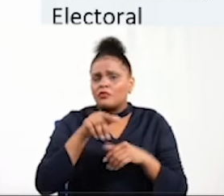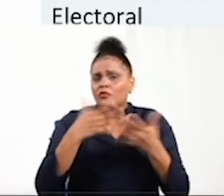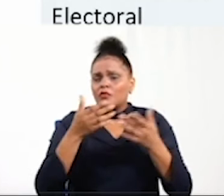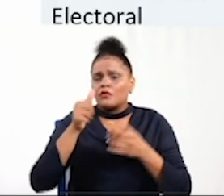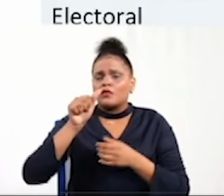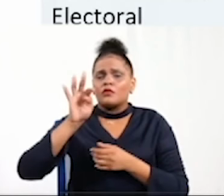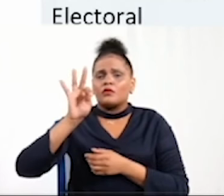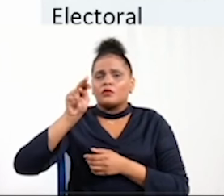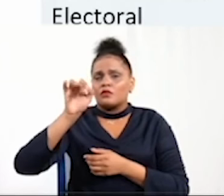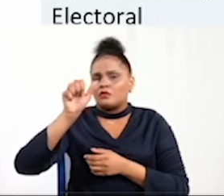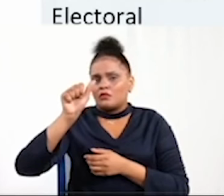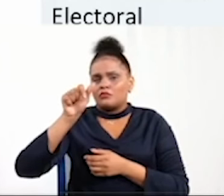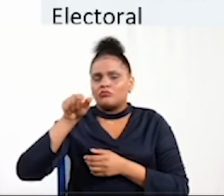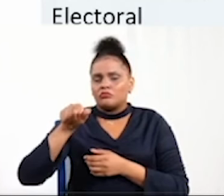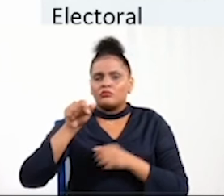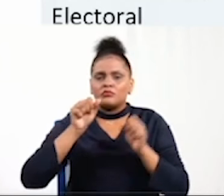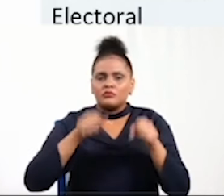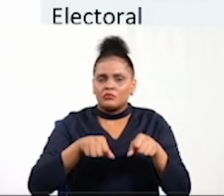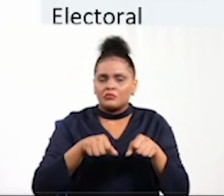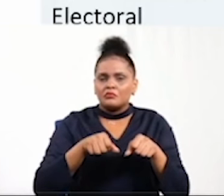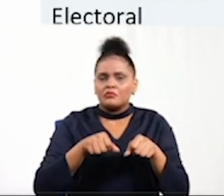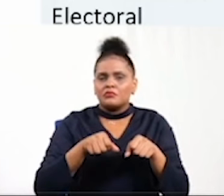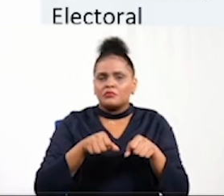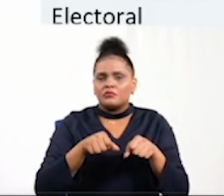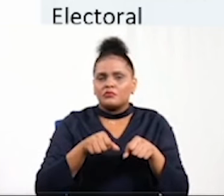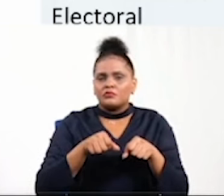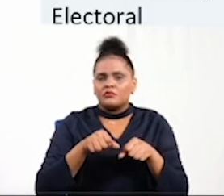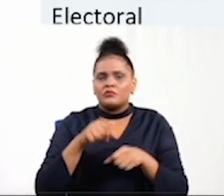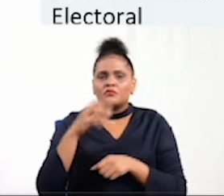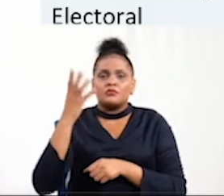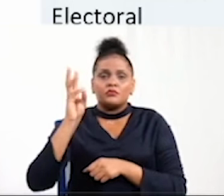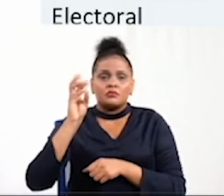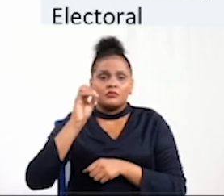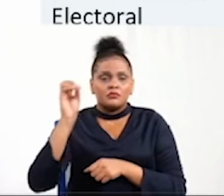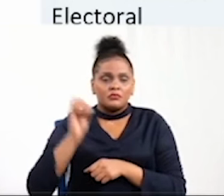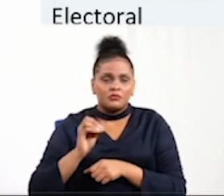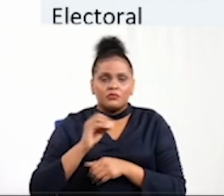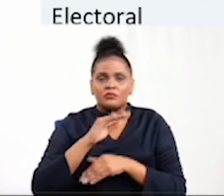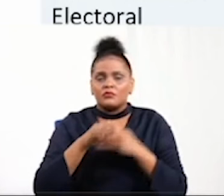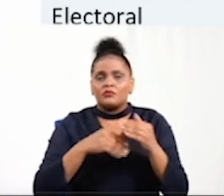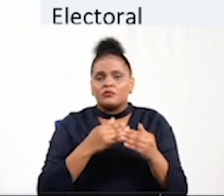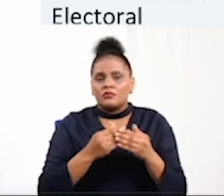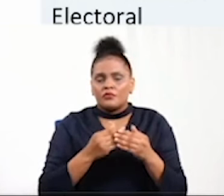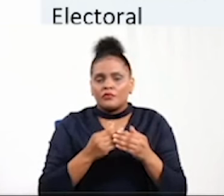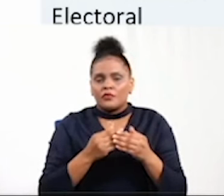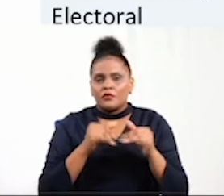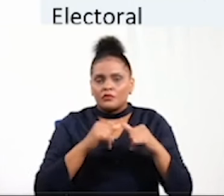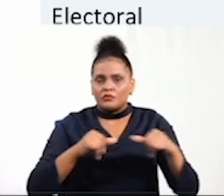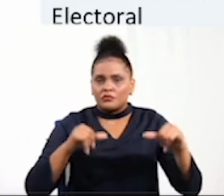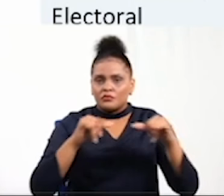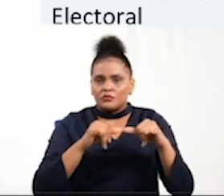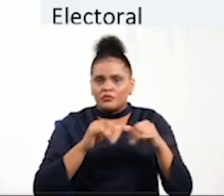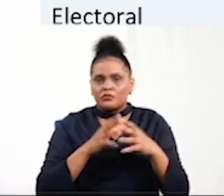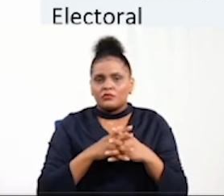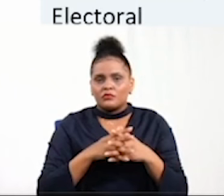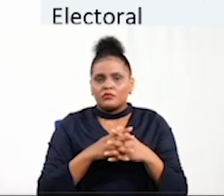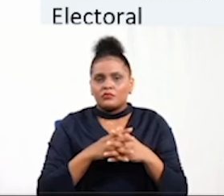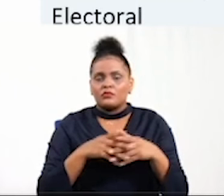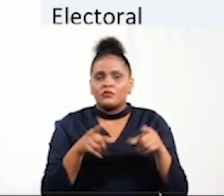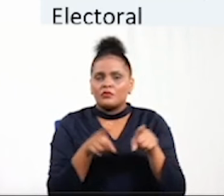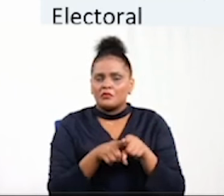las regulaciones de primarias dependiendo de su diseño diluyen el impacto de éstas es lo que parece